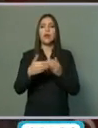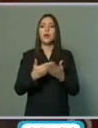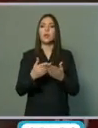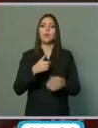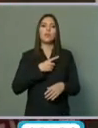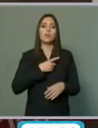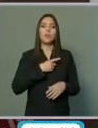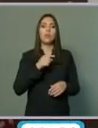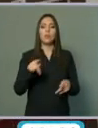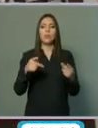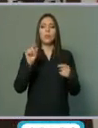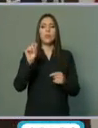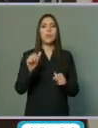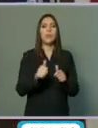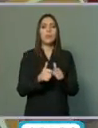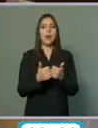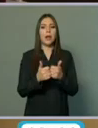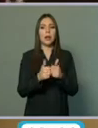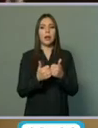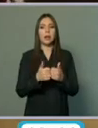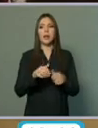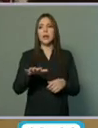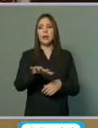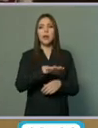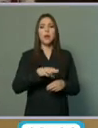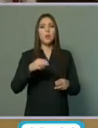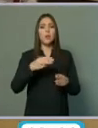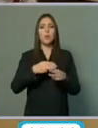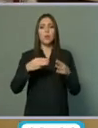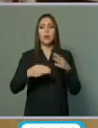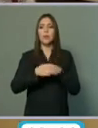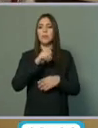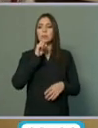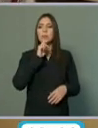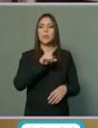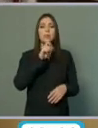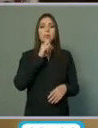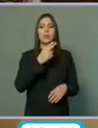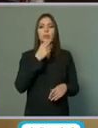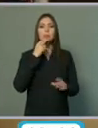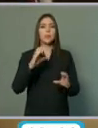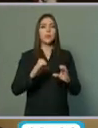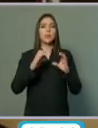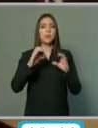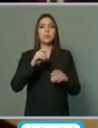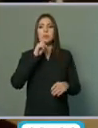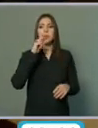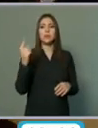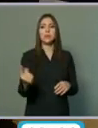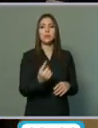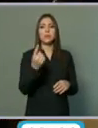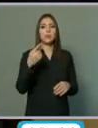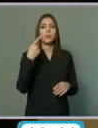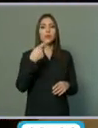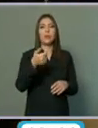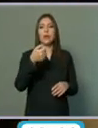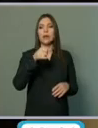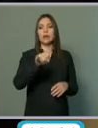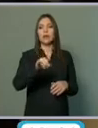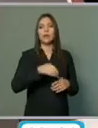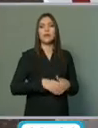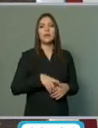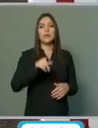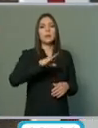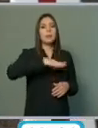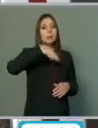vendiendo un poco de pan. pero los muebles, maestro, Son los mismos, conservamos el mismo estilo todavía. no me diga, o sea, una